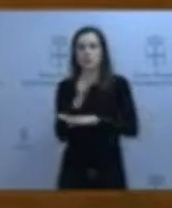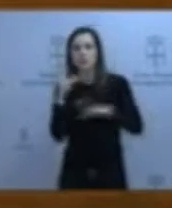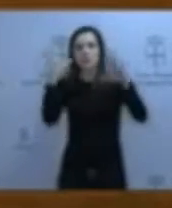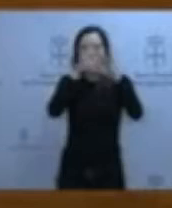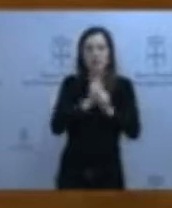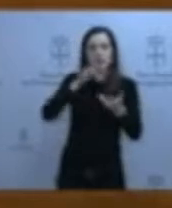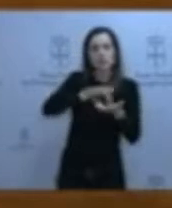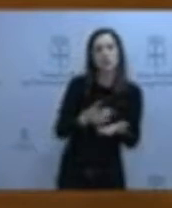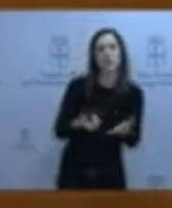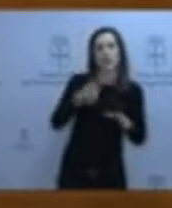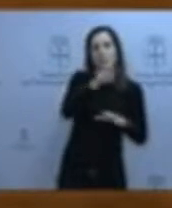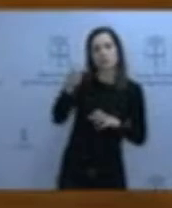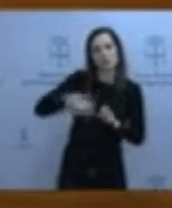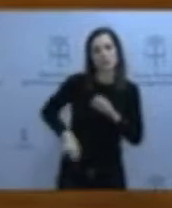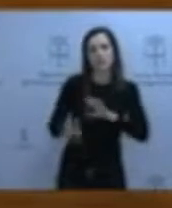de personal,